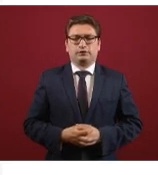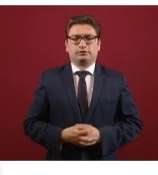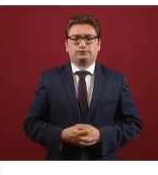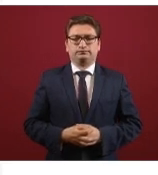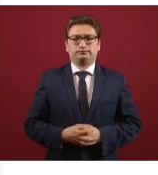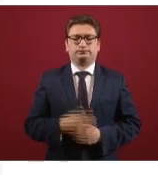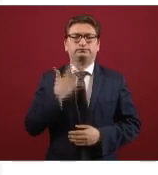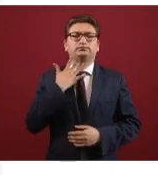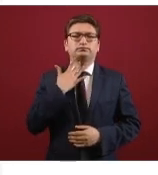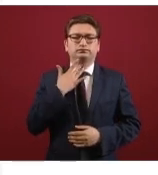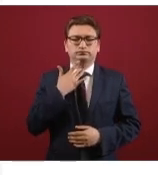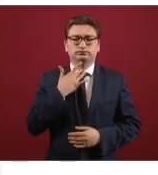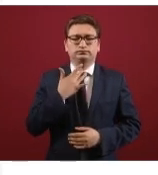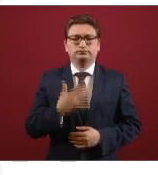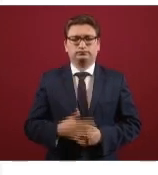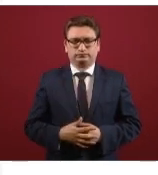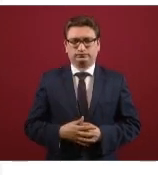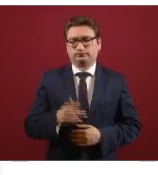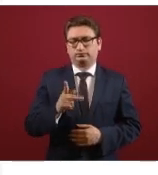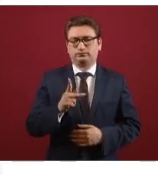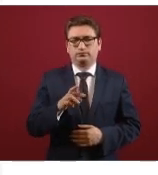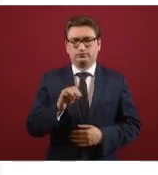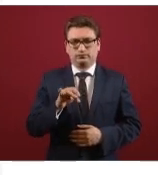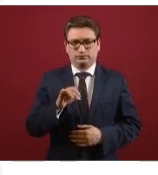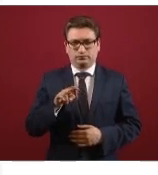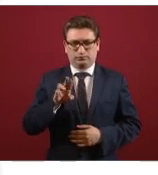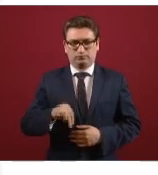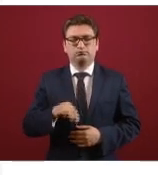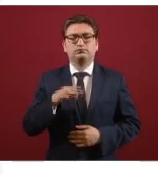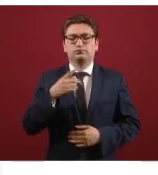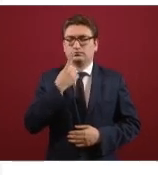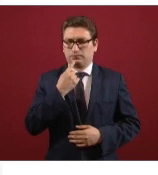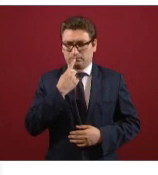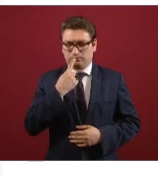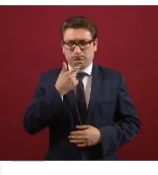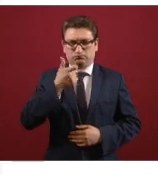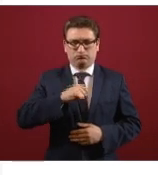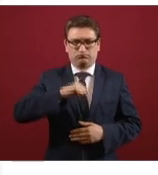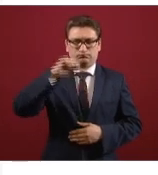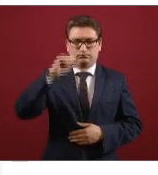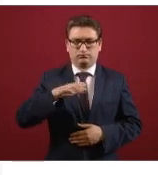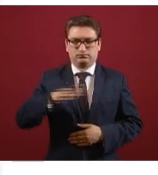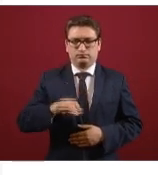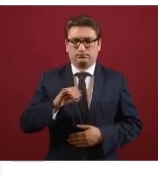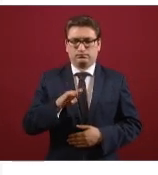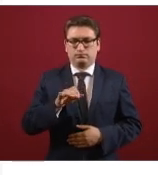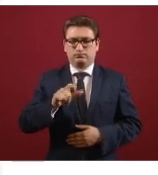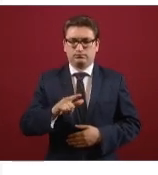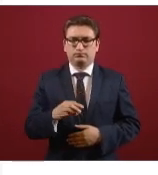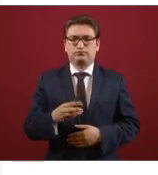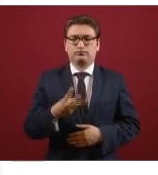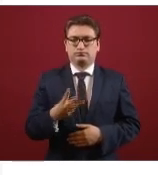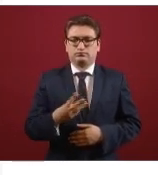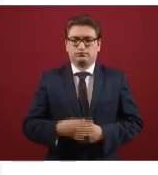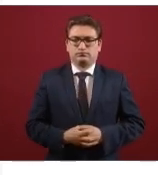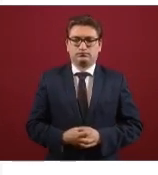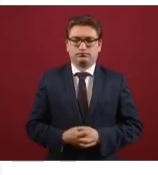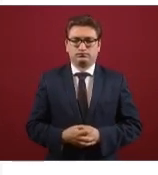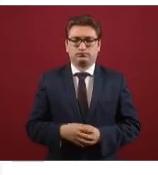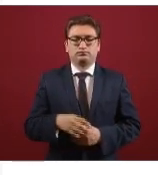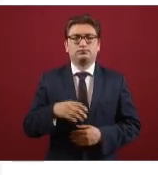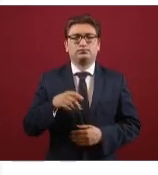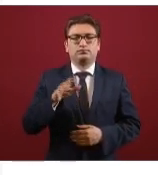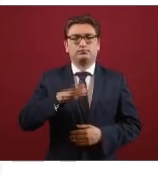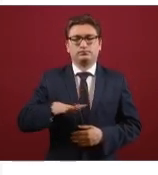la gasolina el combustible premium encontramos el precio más alto en izabal 3 en los mochis